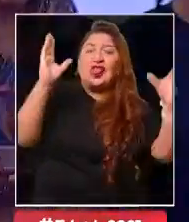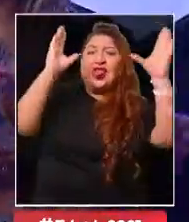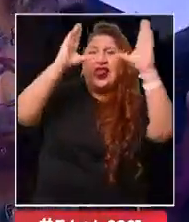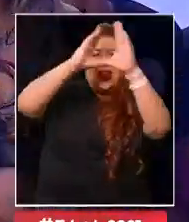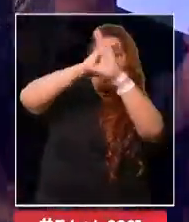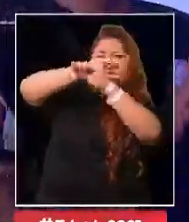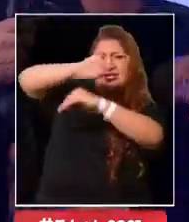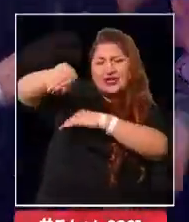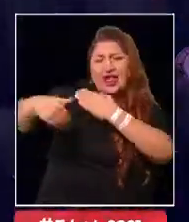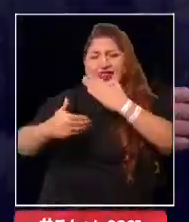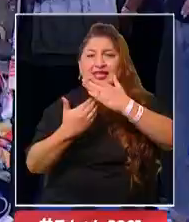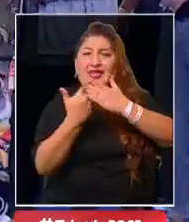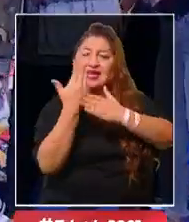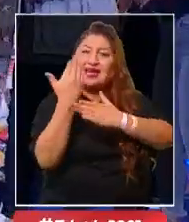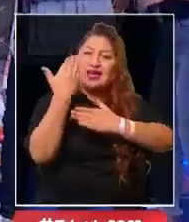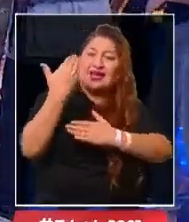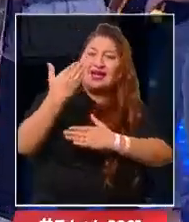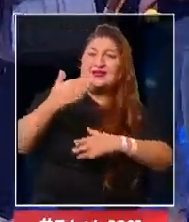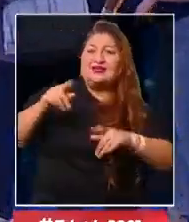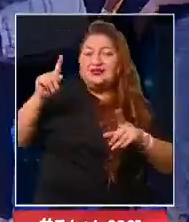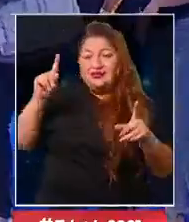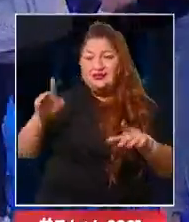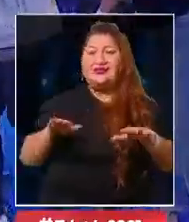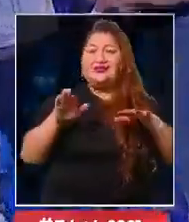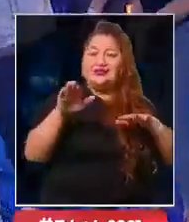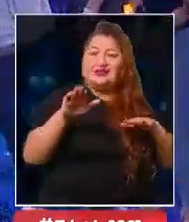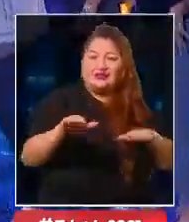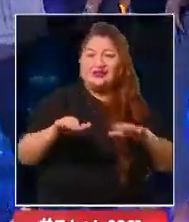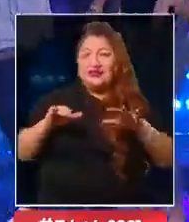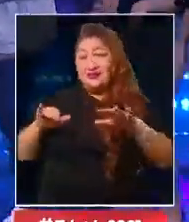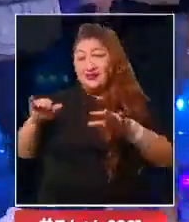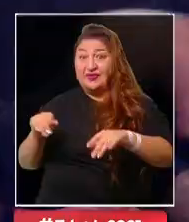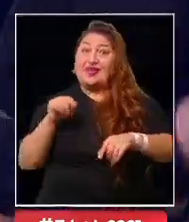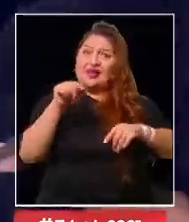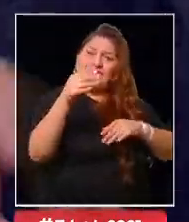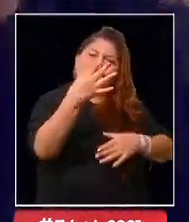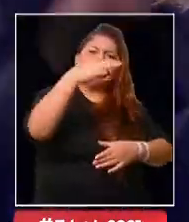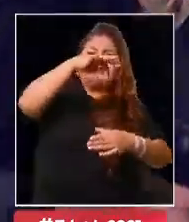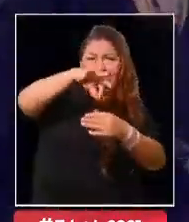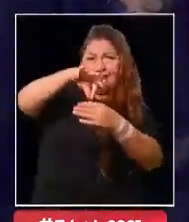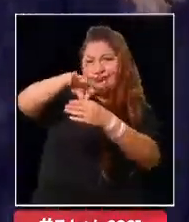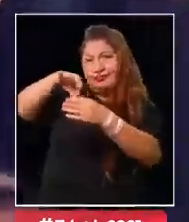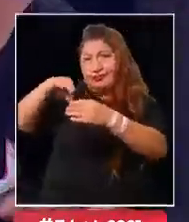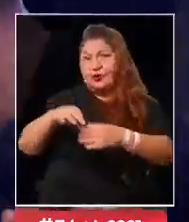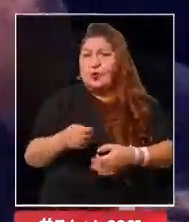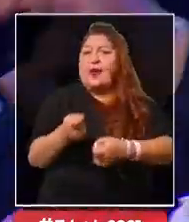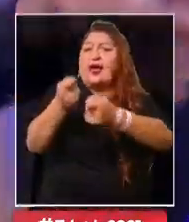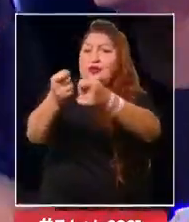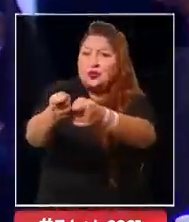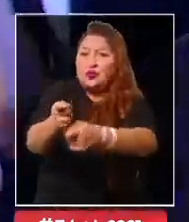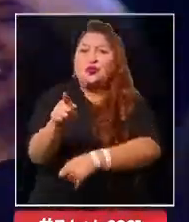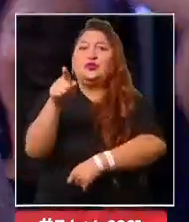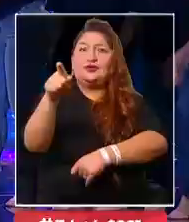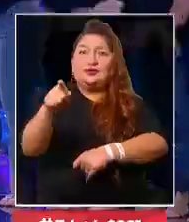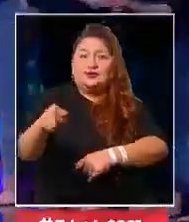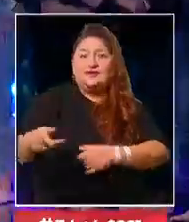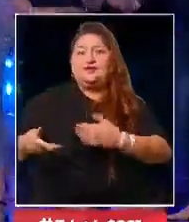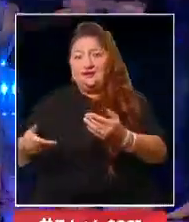Vamos. No, vamos a hacer de donaciones. Toma, tú, ahora la